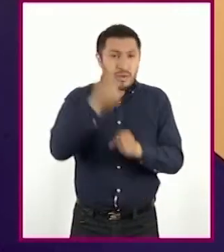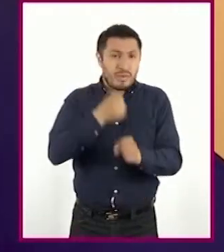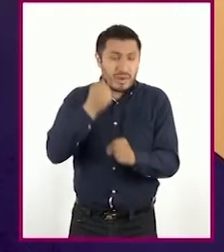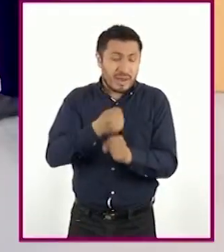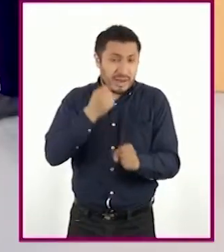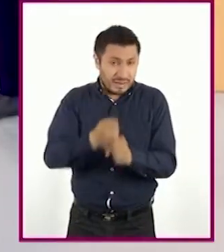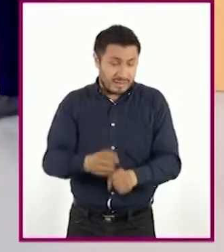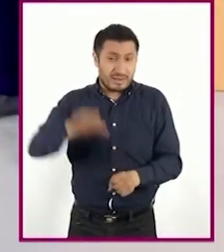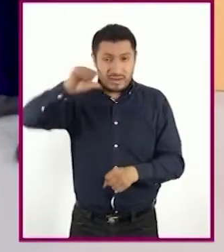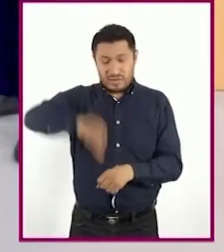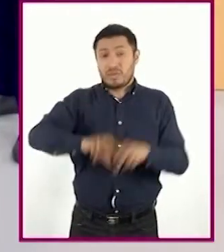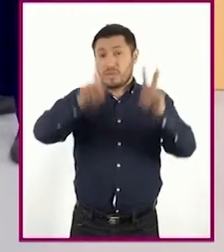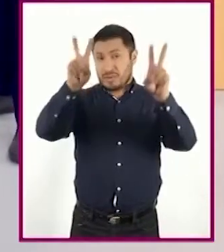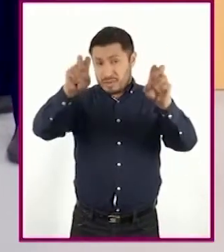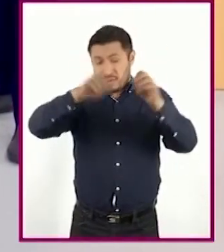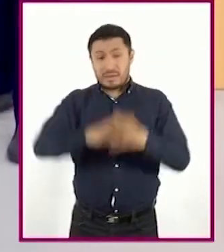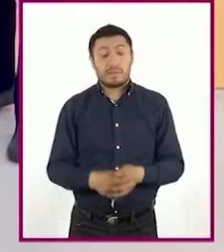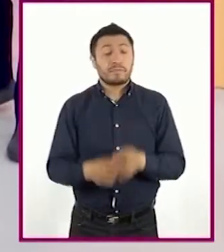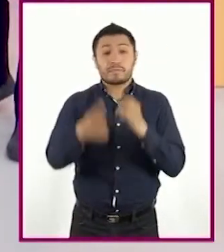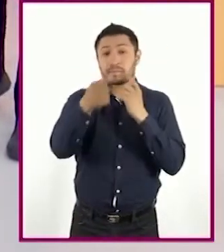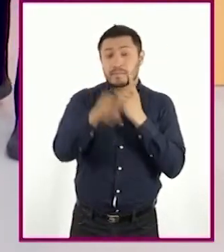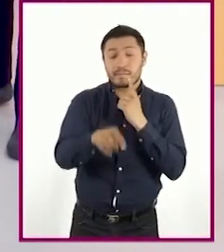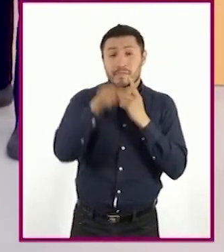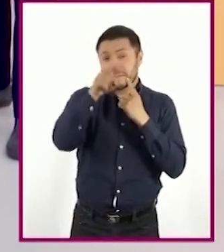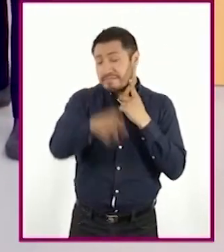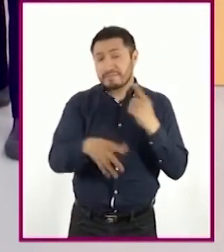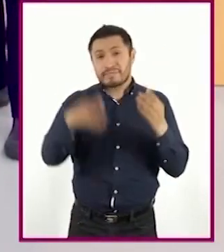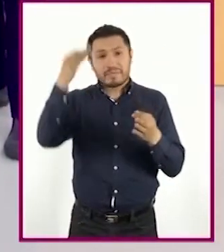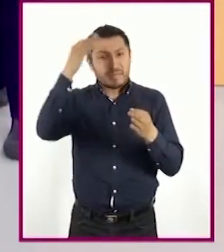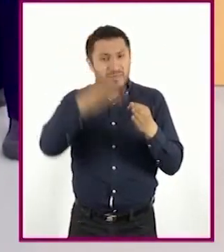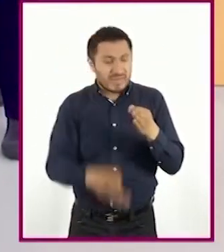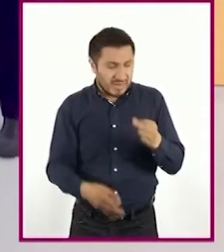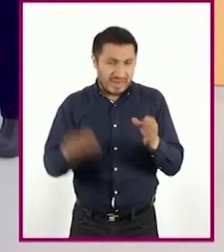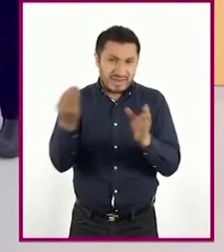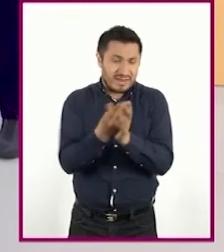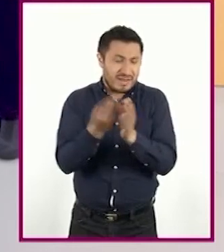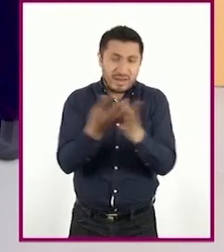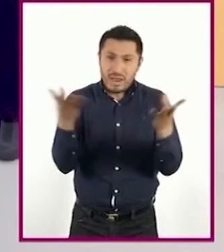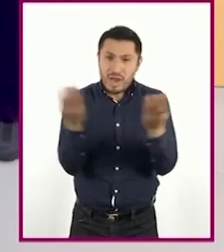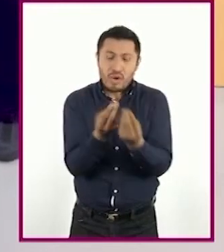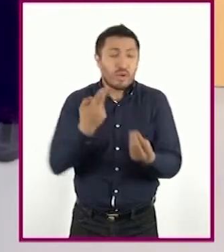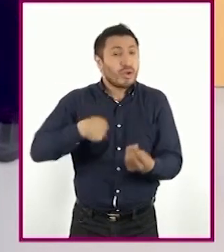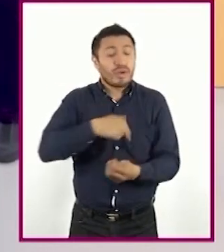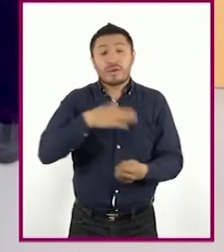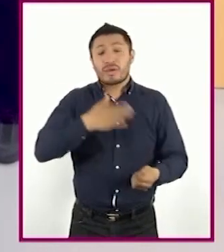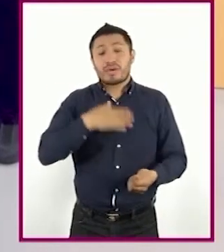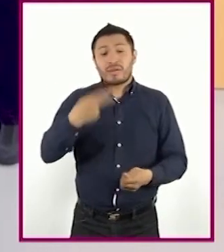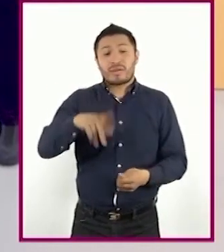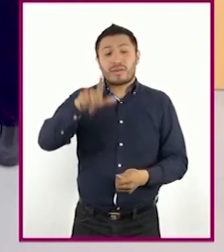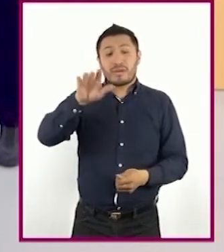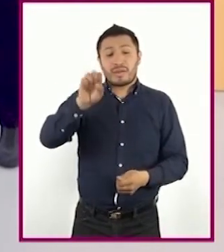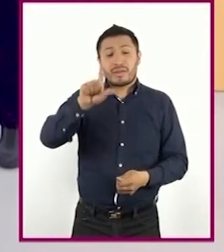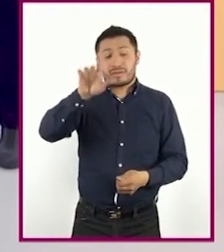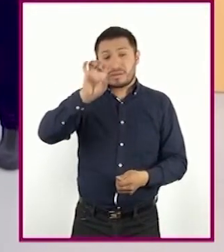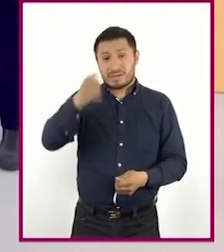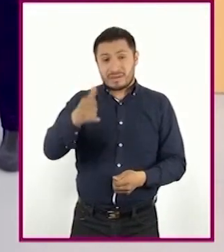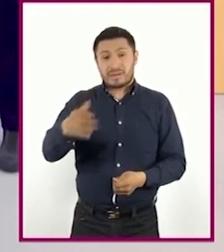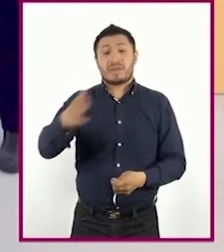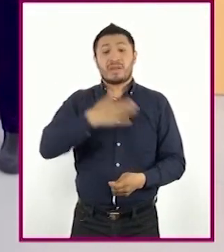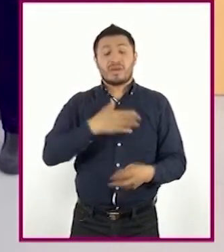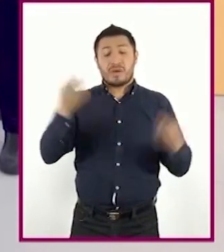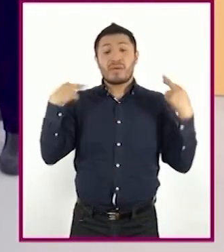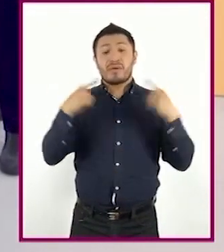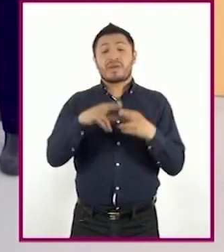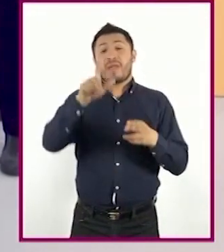aprendido. De este modo, se llega al final de la sesión. Yo soy Leslie Mendívil. Y yo soy la